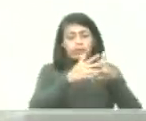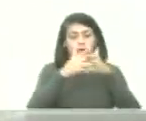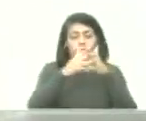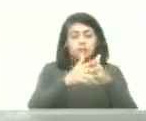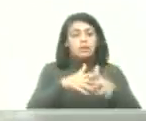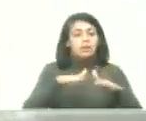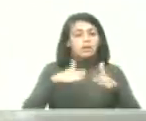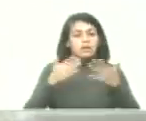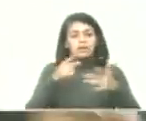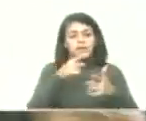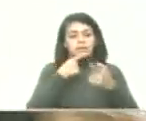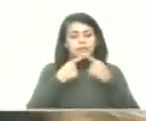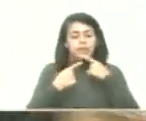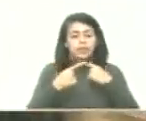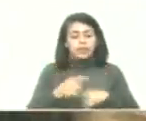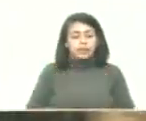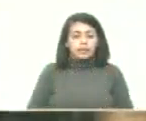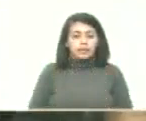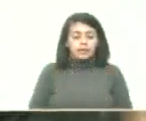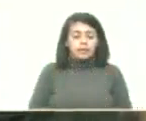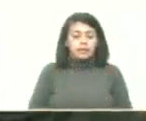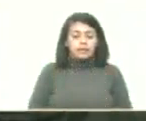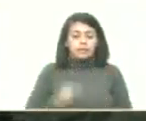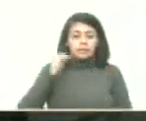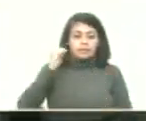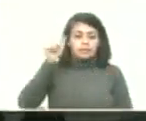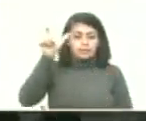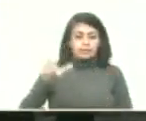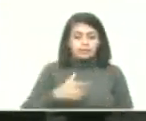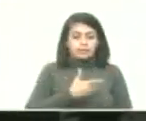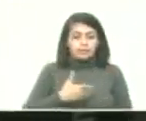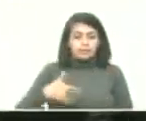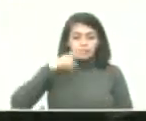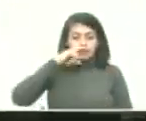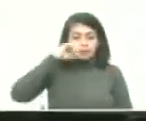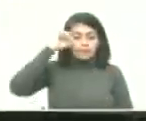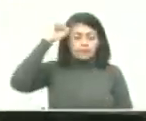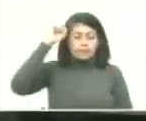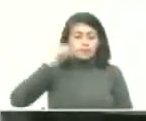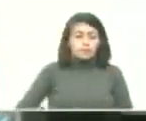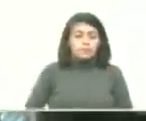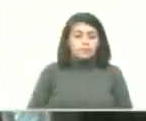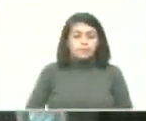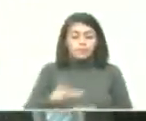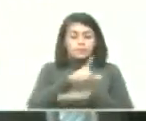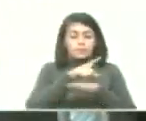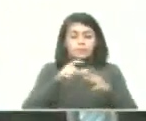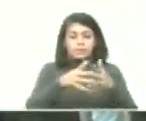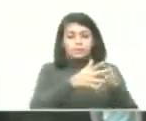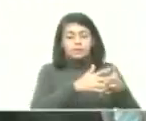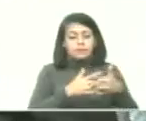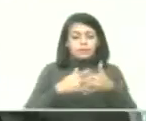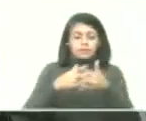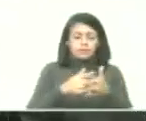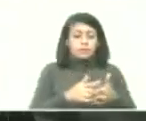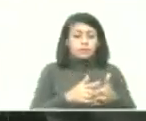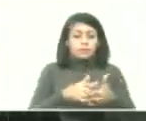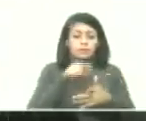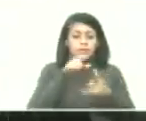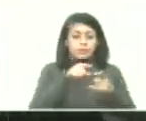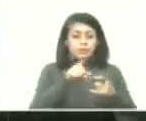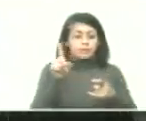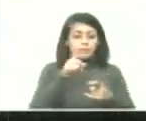Norteamérica a asesinar al presidente Maduro. Y el gobierno de Estados Unidos de Norteamérica